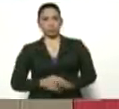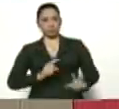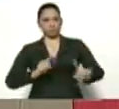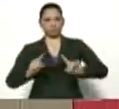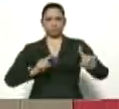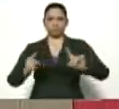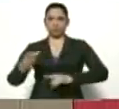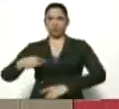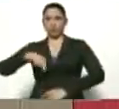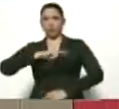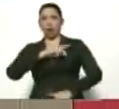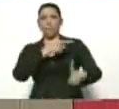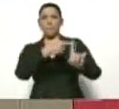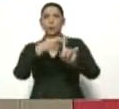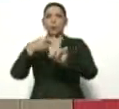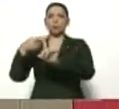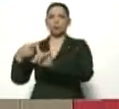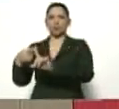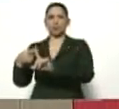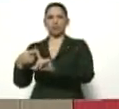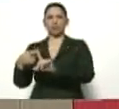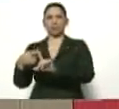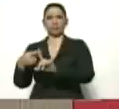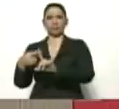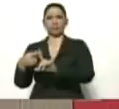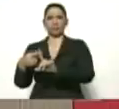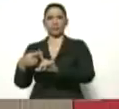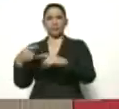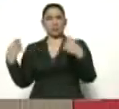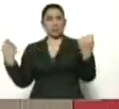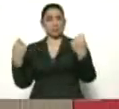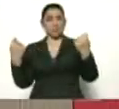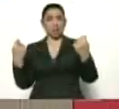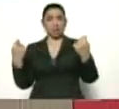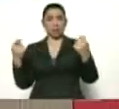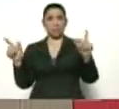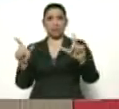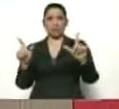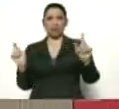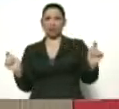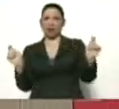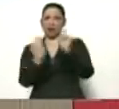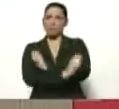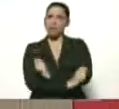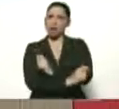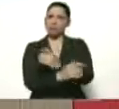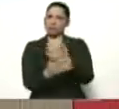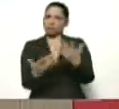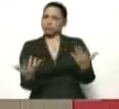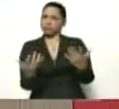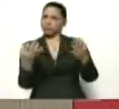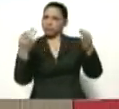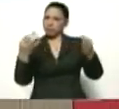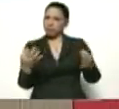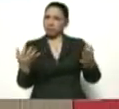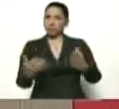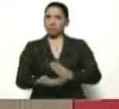'falsos positivos' y vía las campañas mediáticas sustituir la realidad